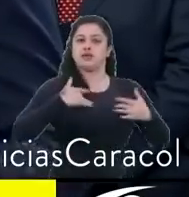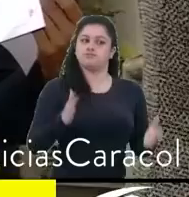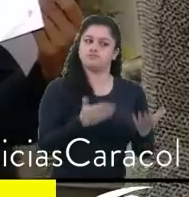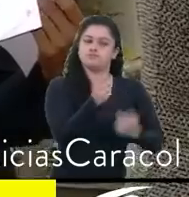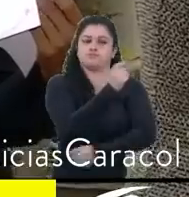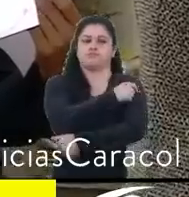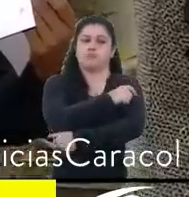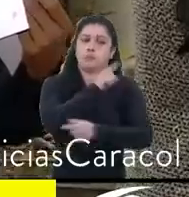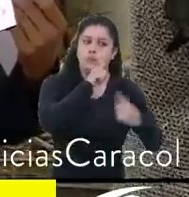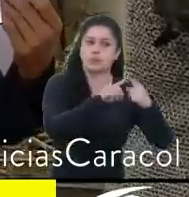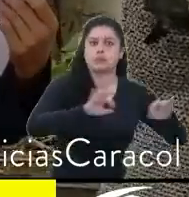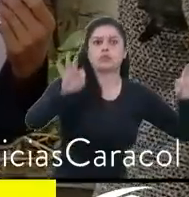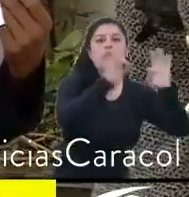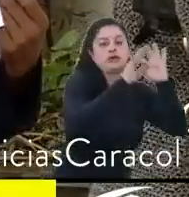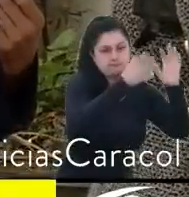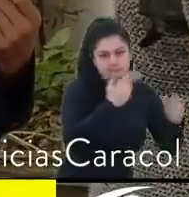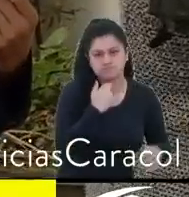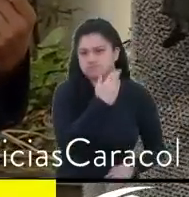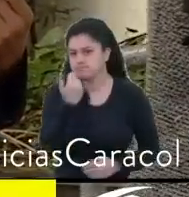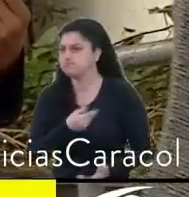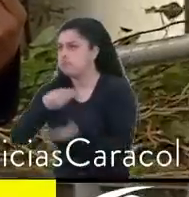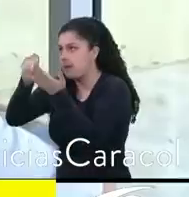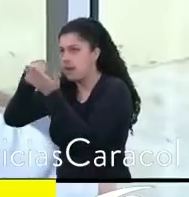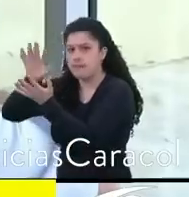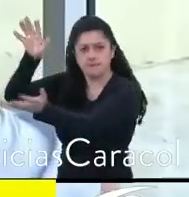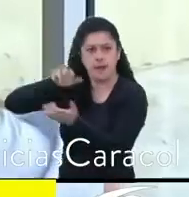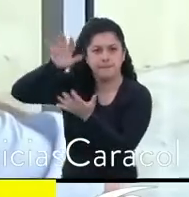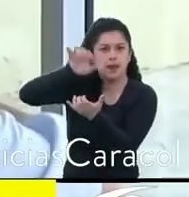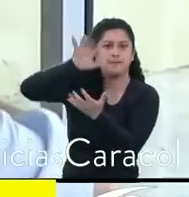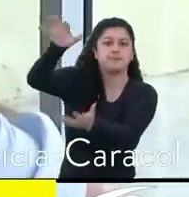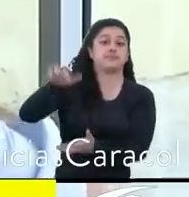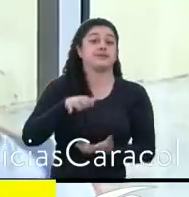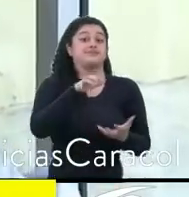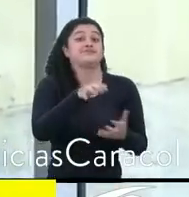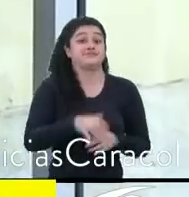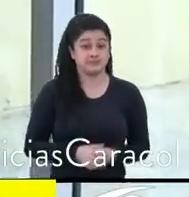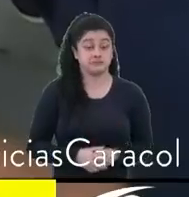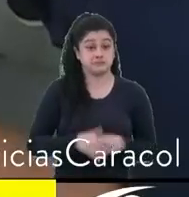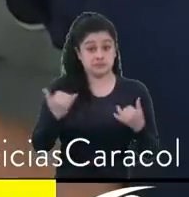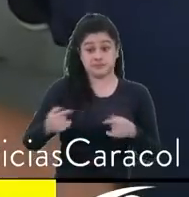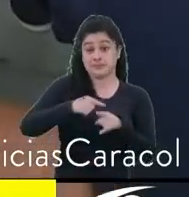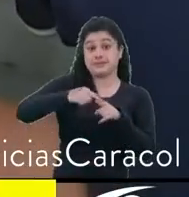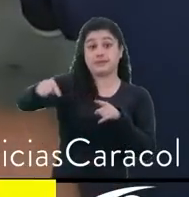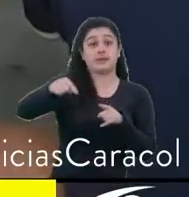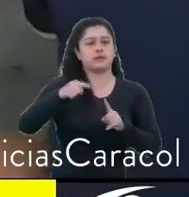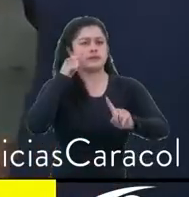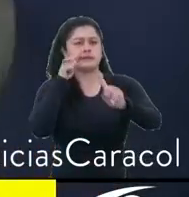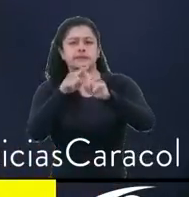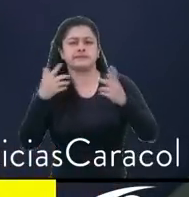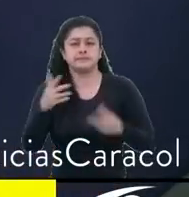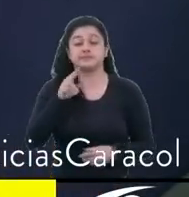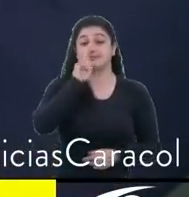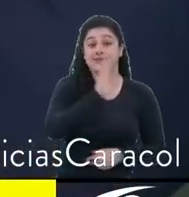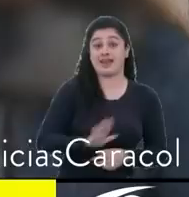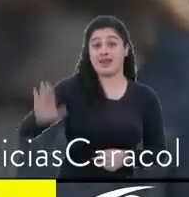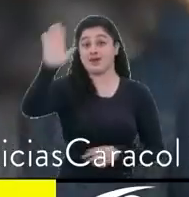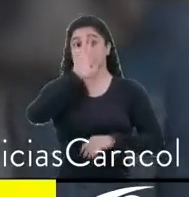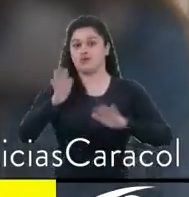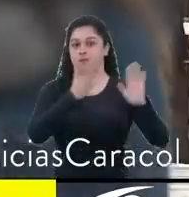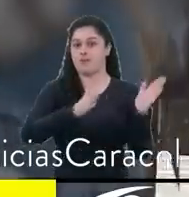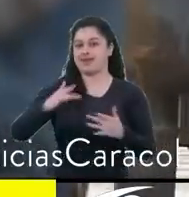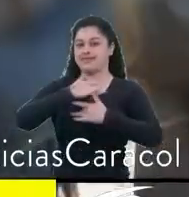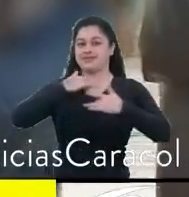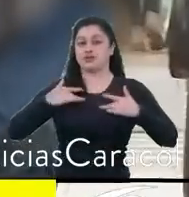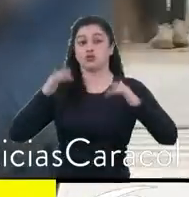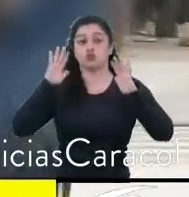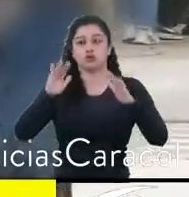sean necesarias para atender al pueblo colombiano. Queda una semana para que se cumpla la meta del Plan Nacional de Vacunación, según lo estimado por el gobierno, pero aún